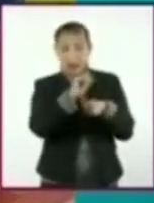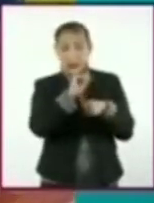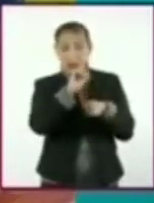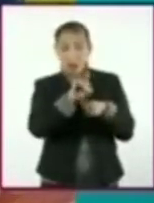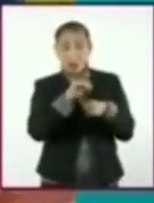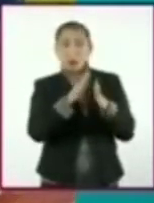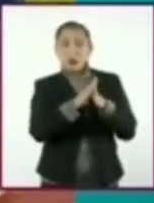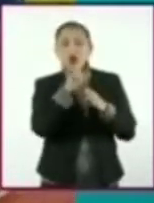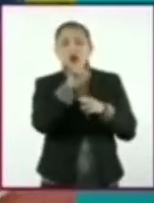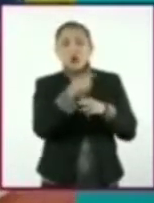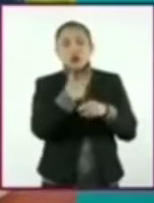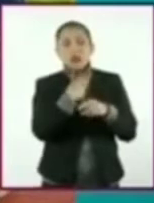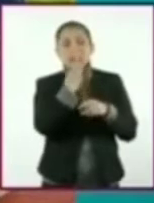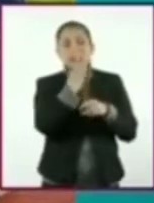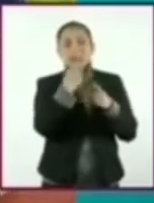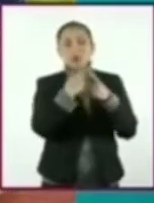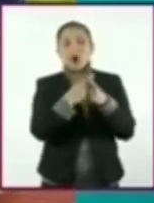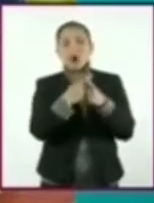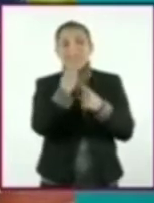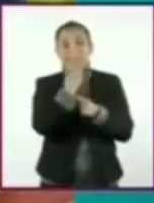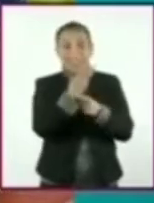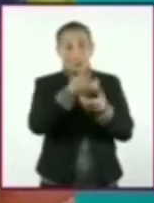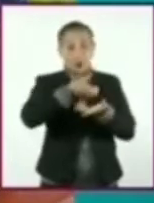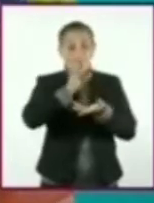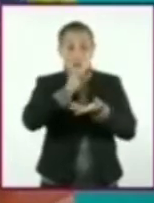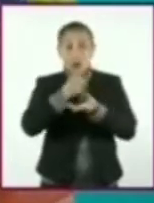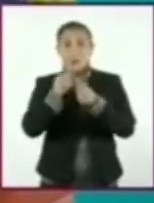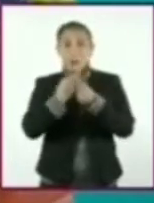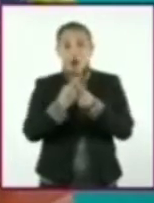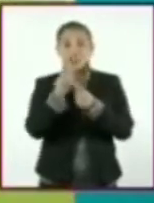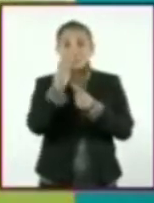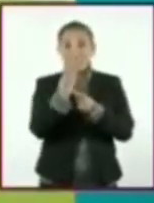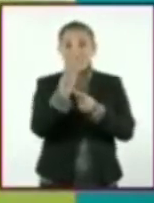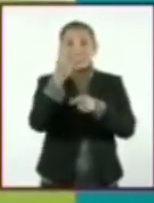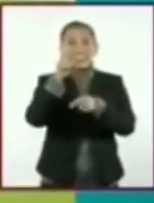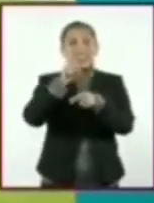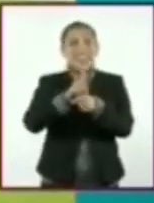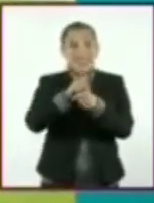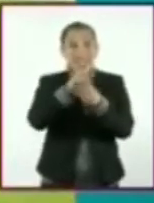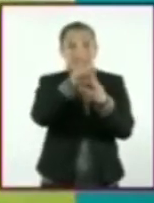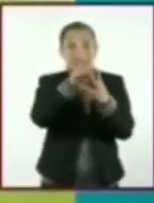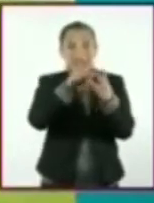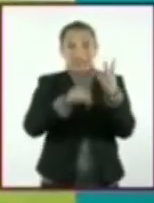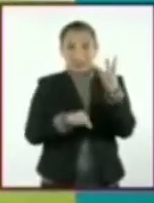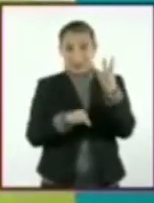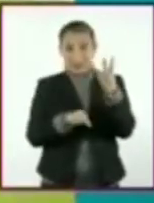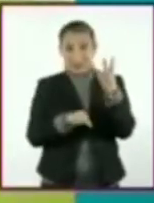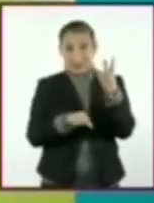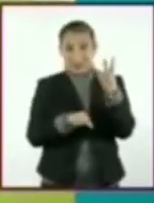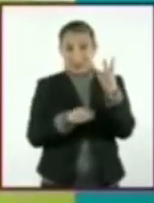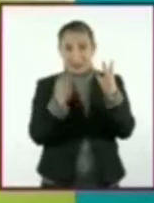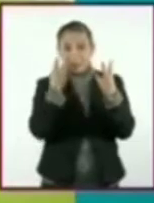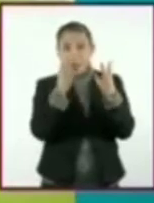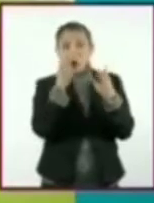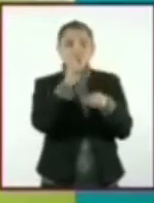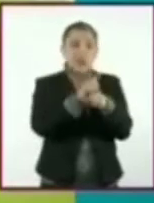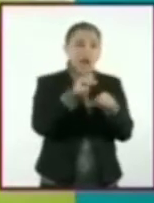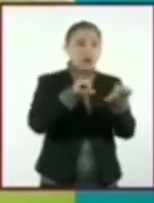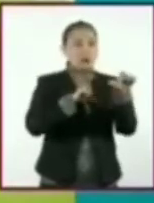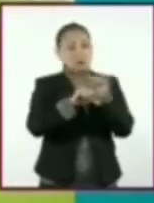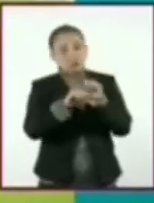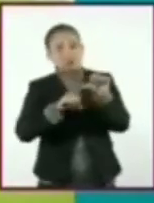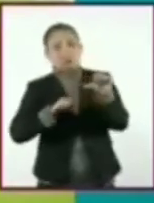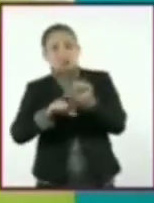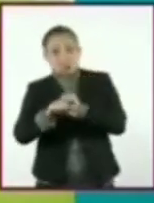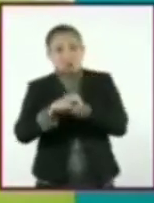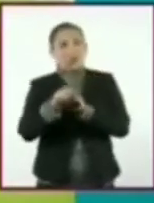que trate de hacer esto. 3 copas por salida, por cena, por día y un día sí y un día no. Si